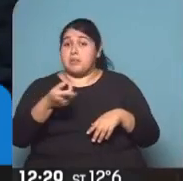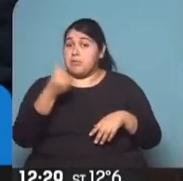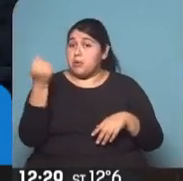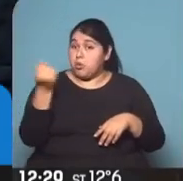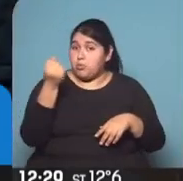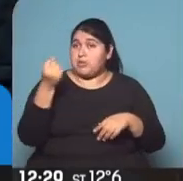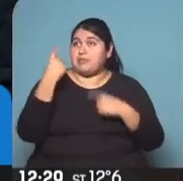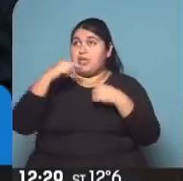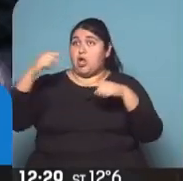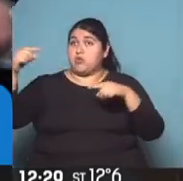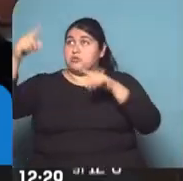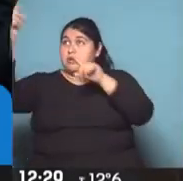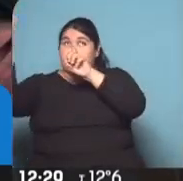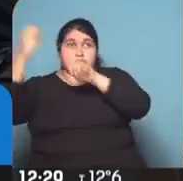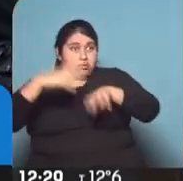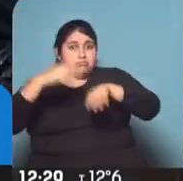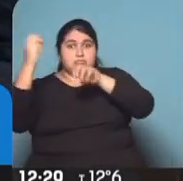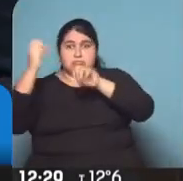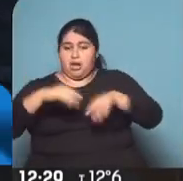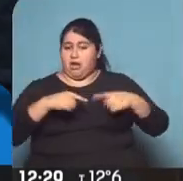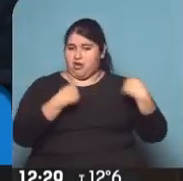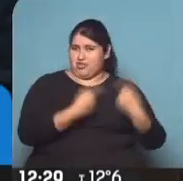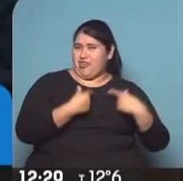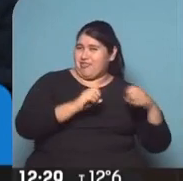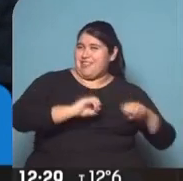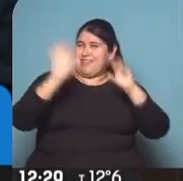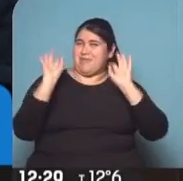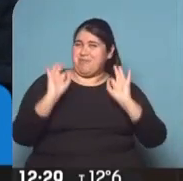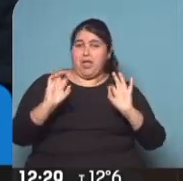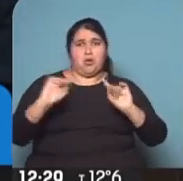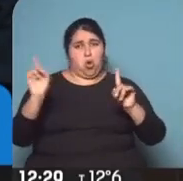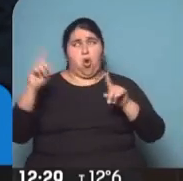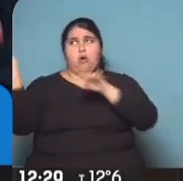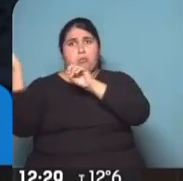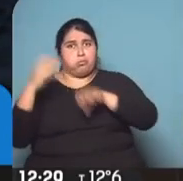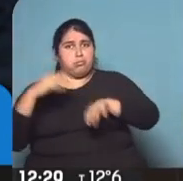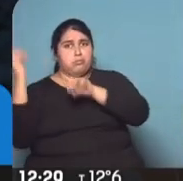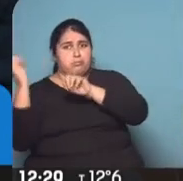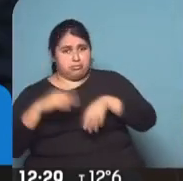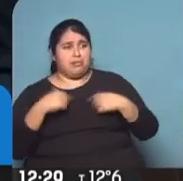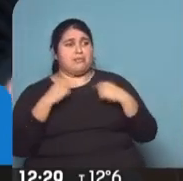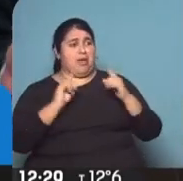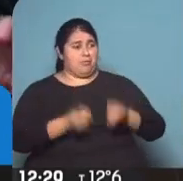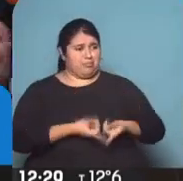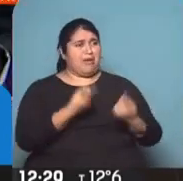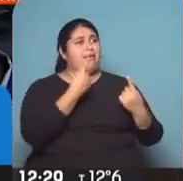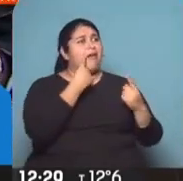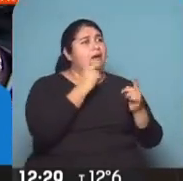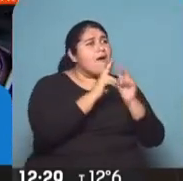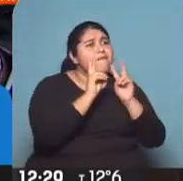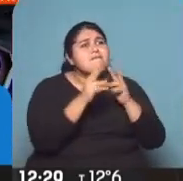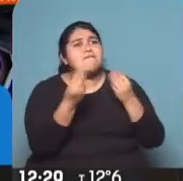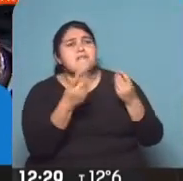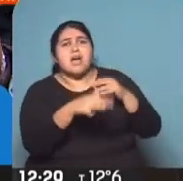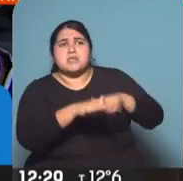productor que esto no es solamente exportar va a haber importaciones entonces tenemos que ver que las industrias nuestras estén también en las